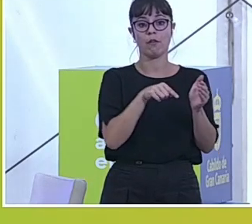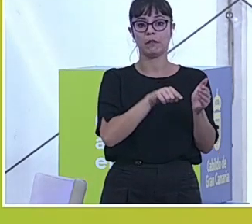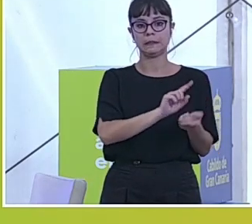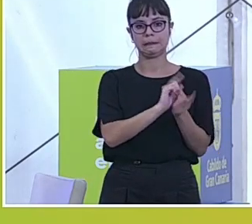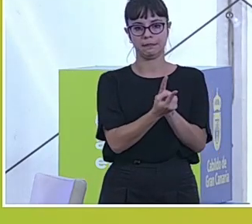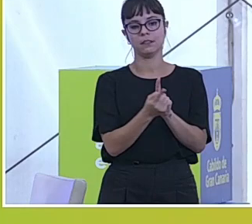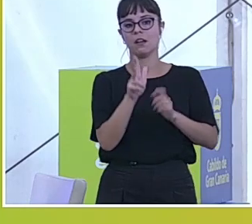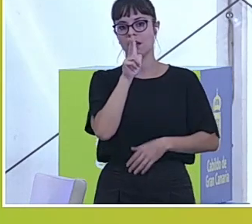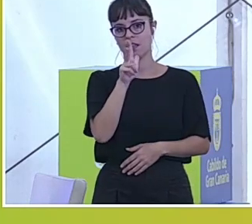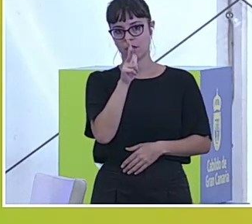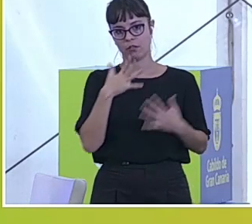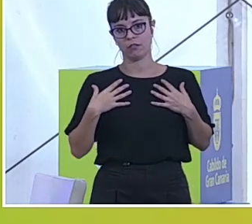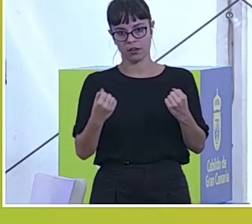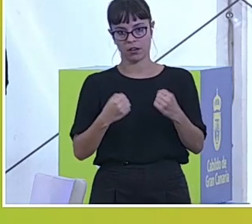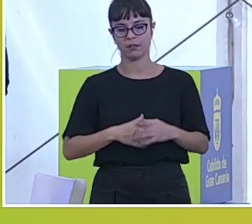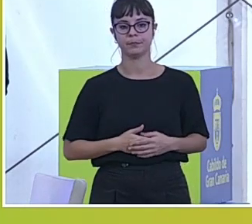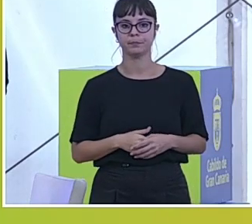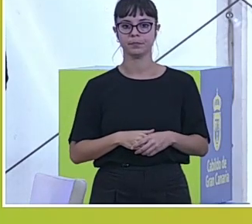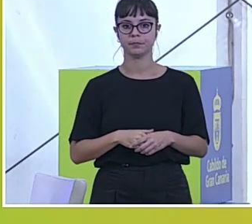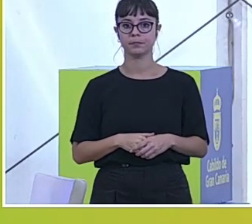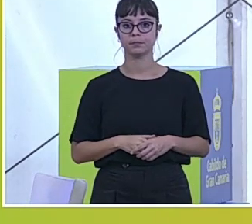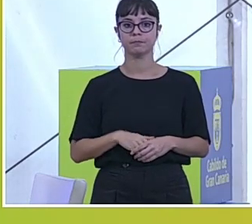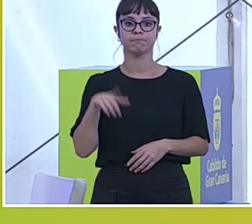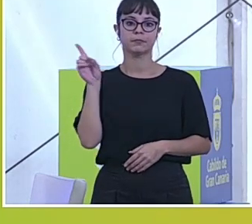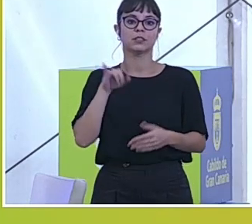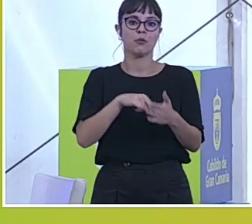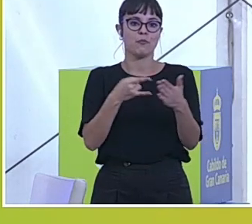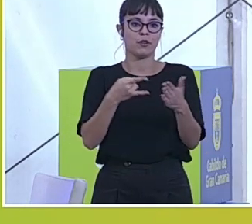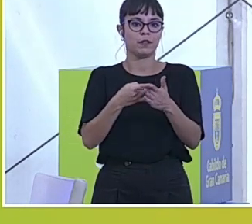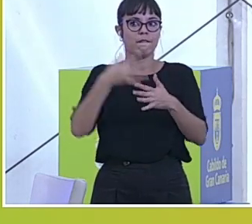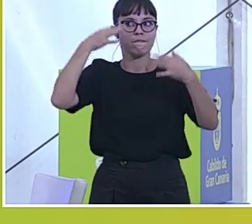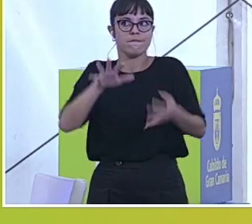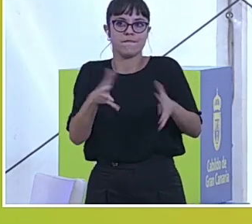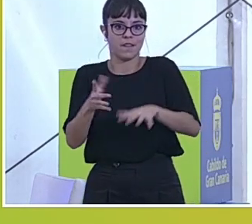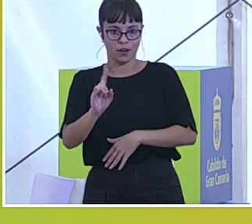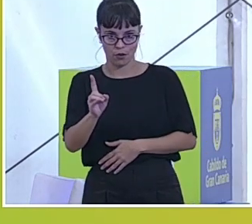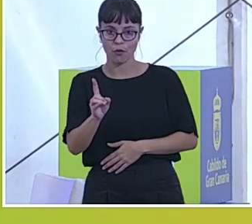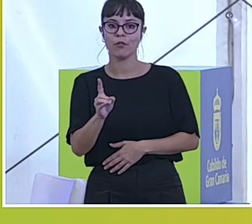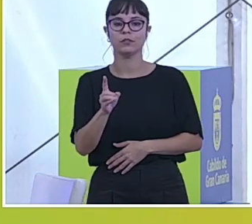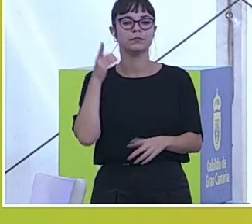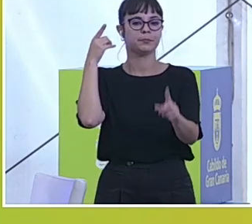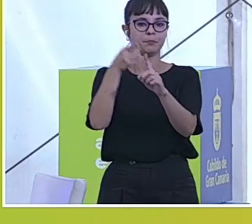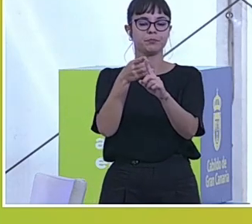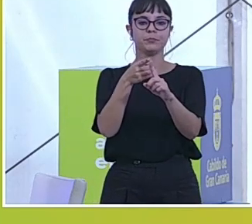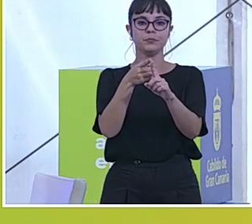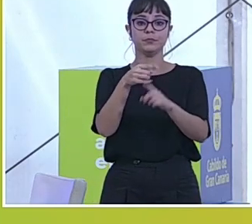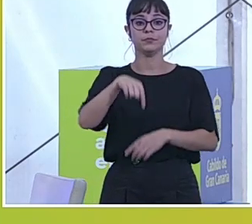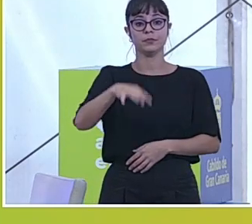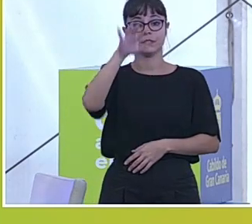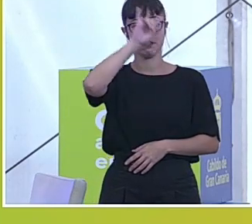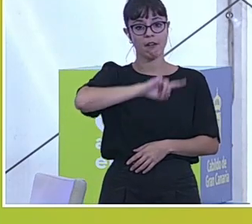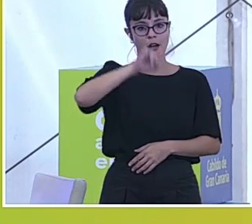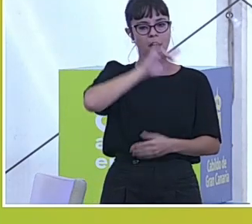Hubo otro proyecto, este fue un proyecto más a nivel de papel, ¿vale? O sea, de análisis del potencial que existiría en Canarias. En este